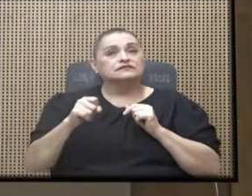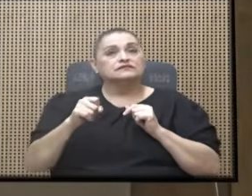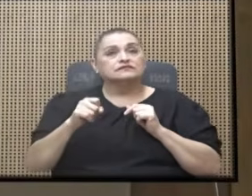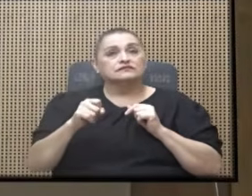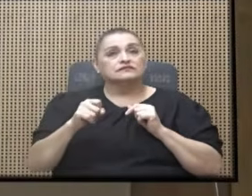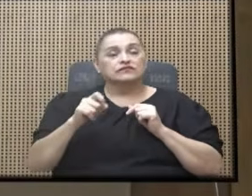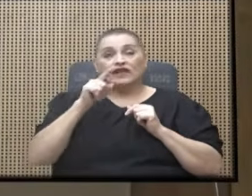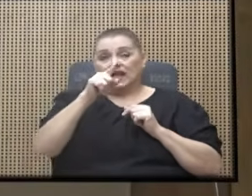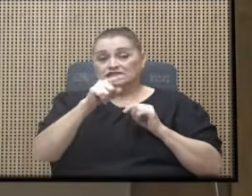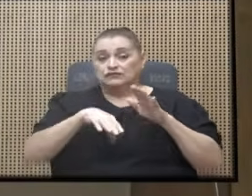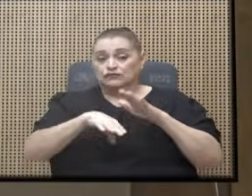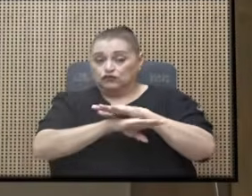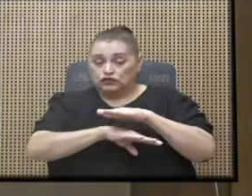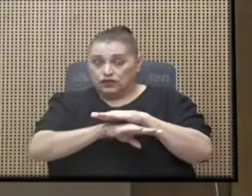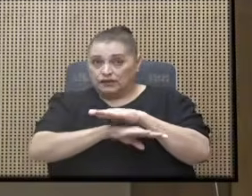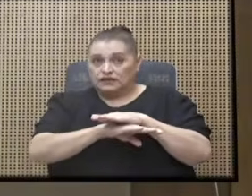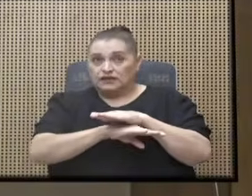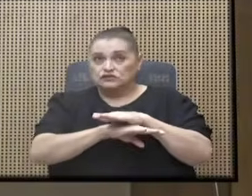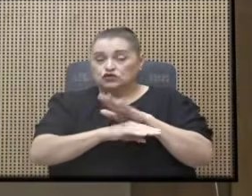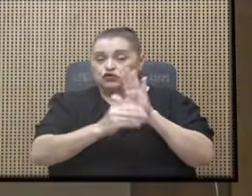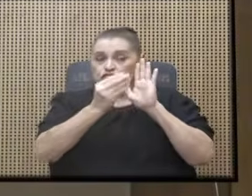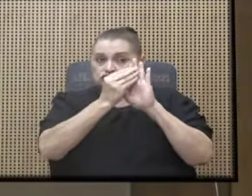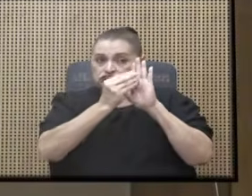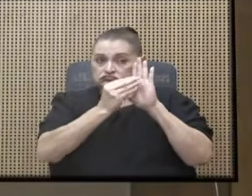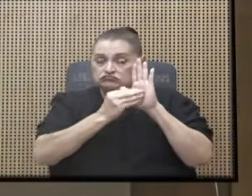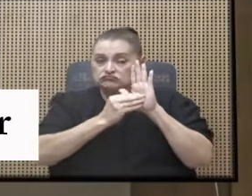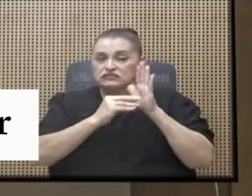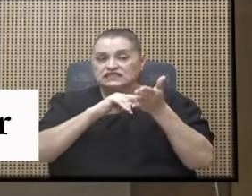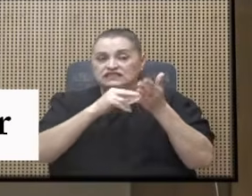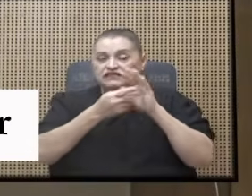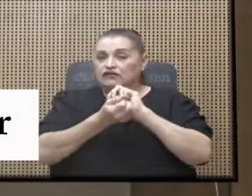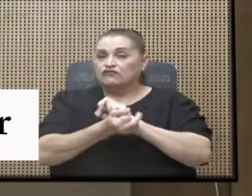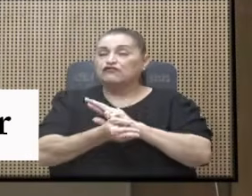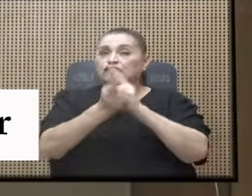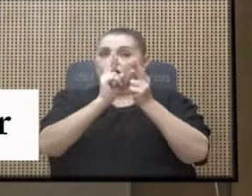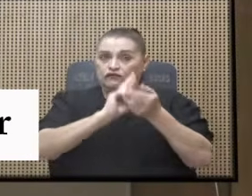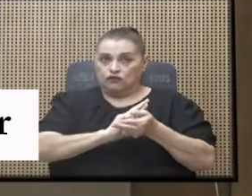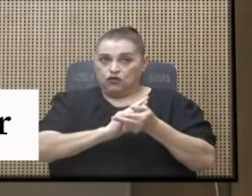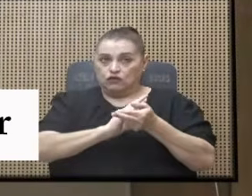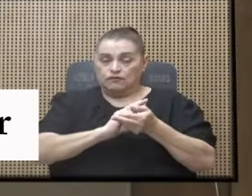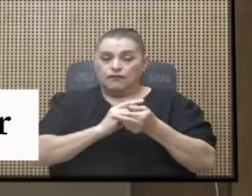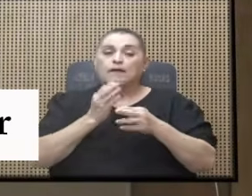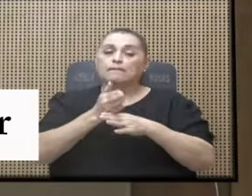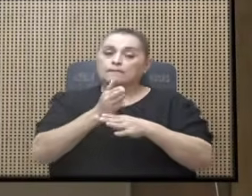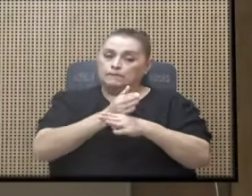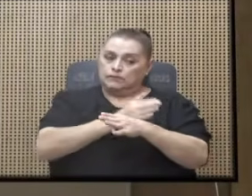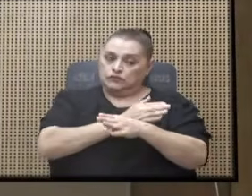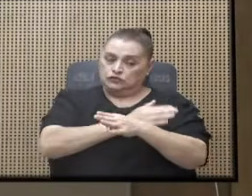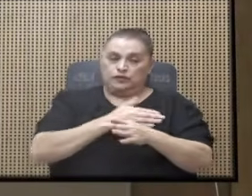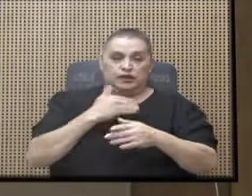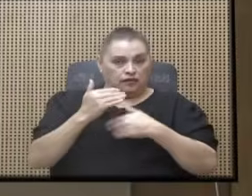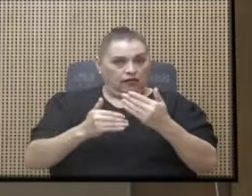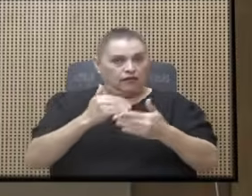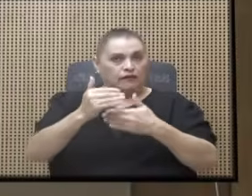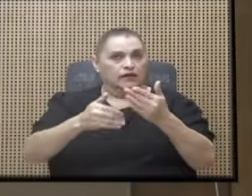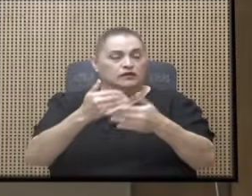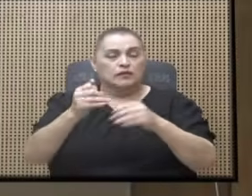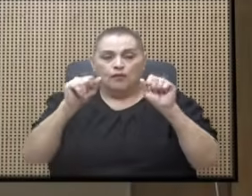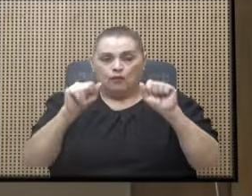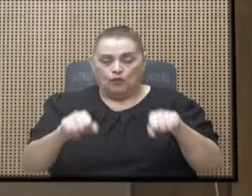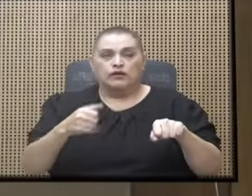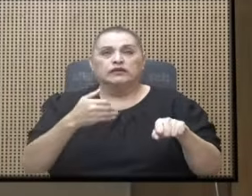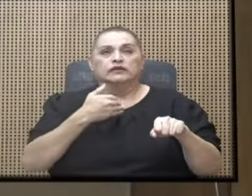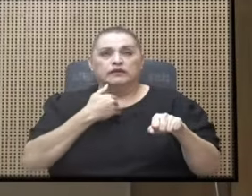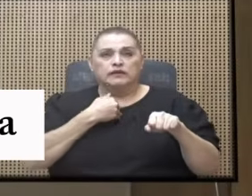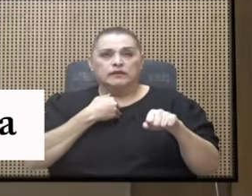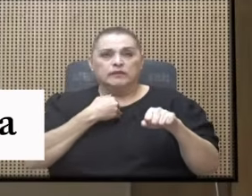esta fundamentación va a ser una reforma que va a prosperar, que va a avanzar y que puede tener